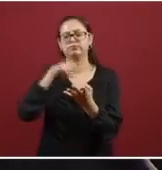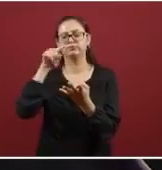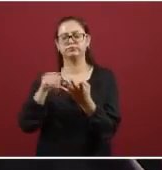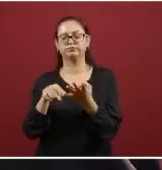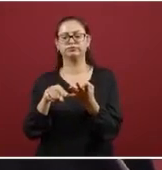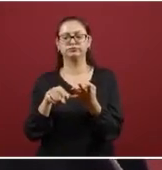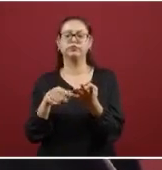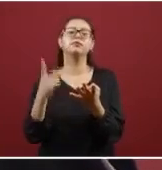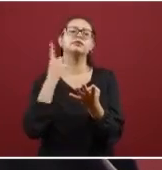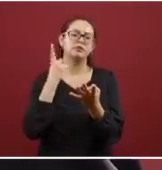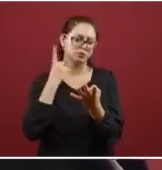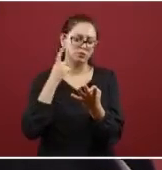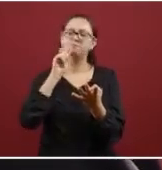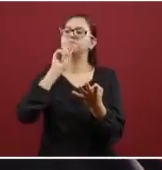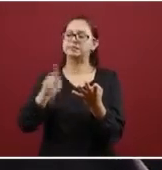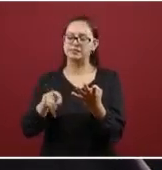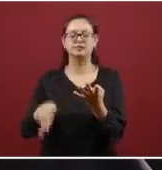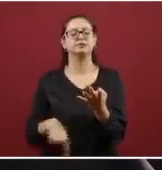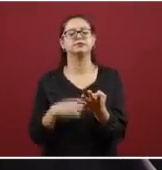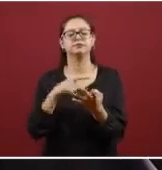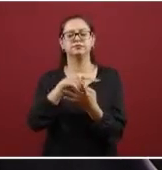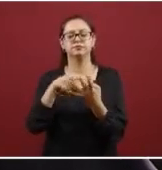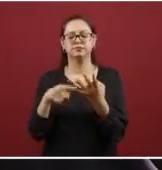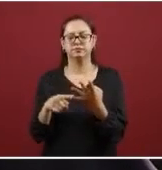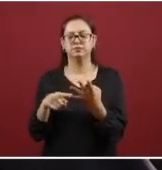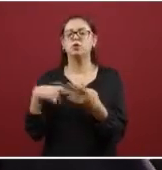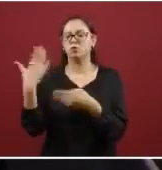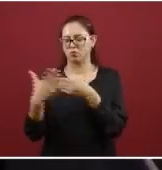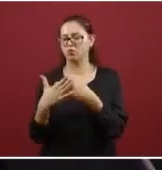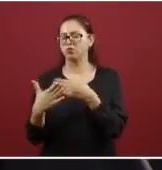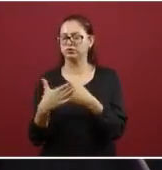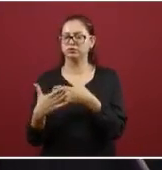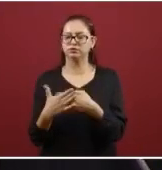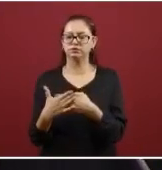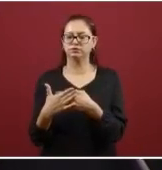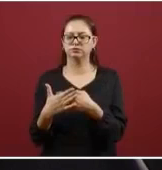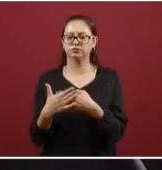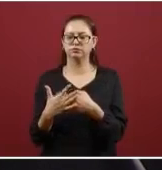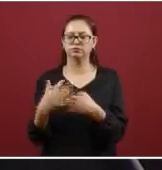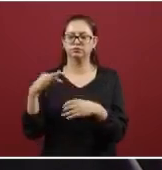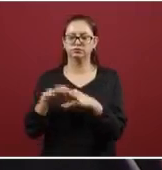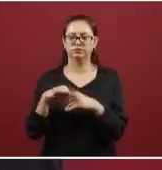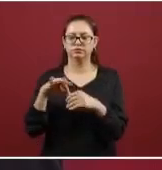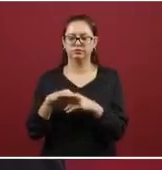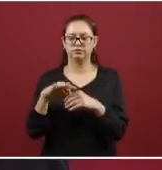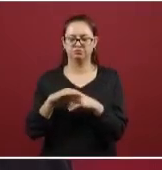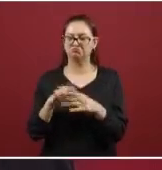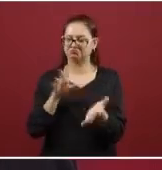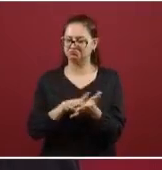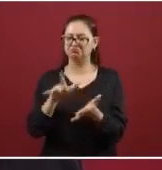también por los diputados. Va a ser apoyada esta